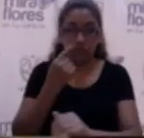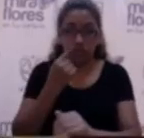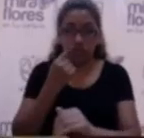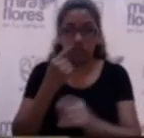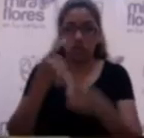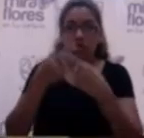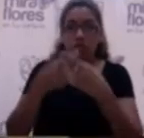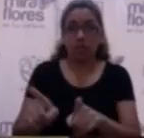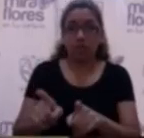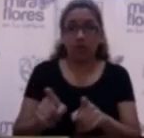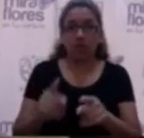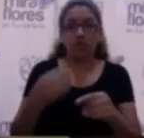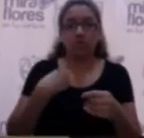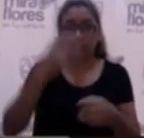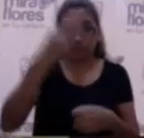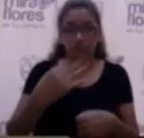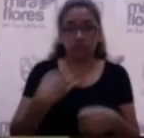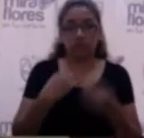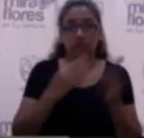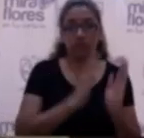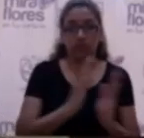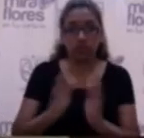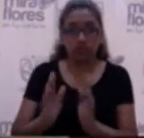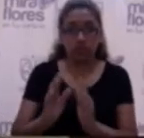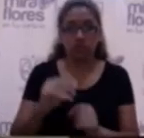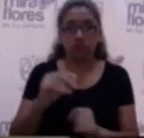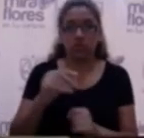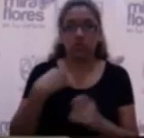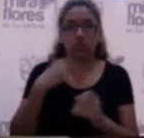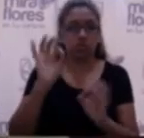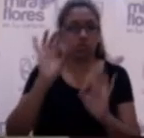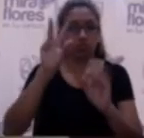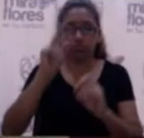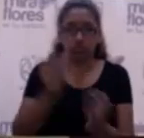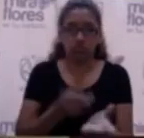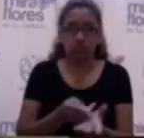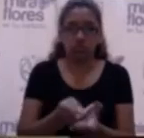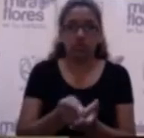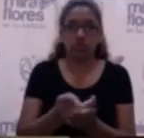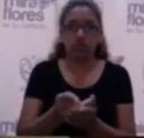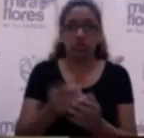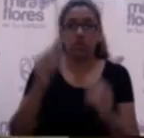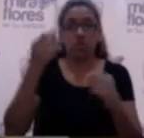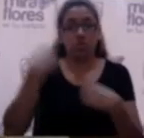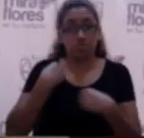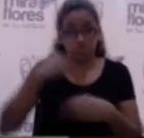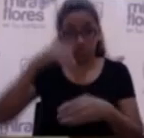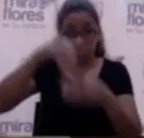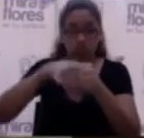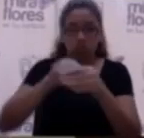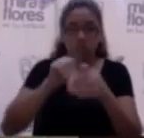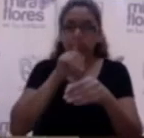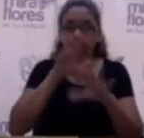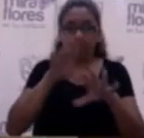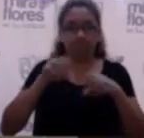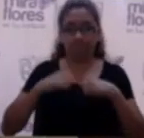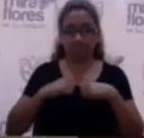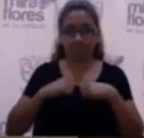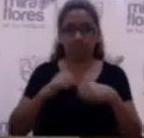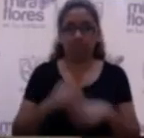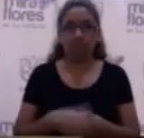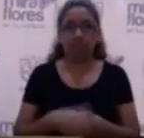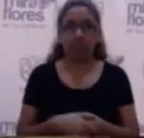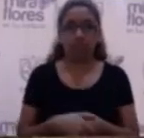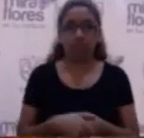ayuda humanitaria que el municipio da a Tiago, sino que simplemente el procedimiento creí que no era